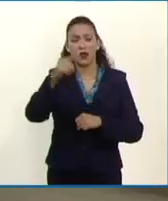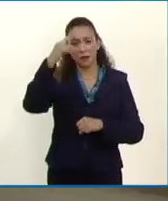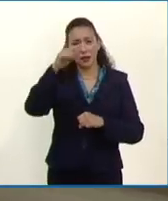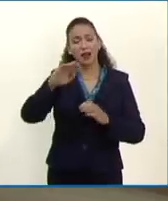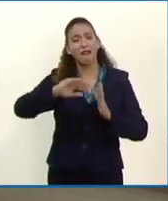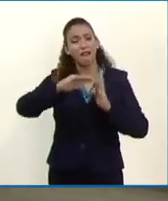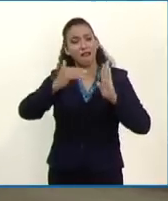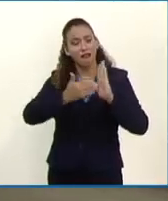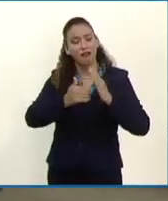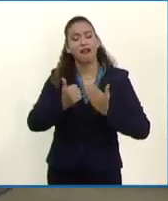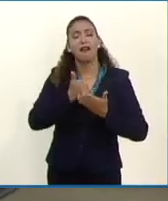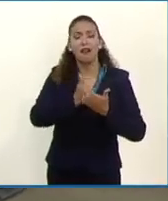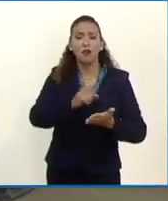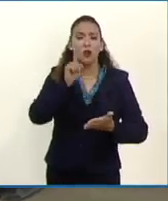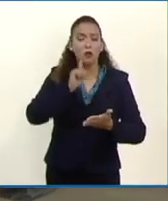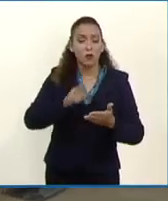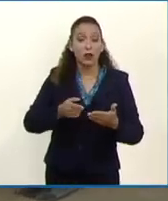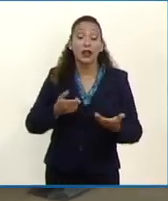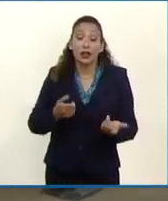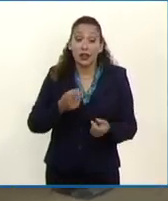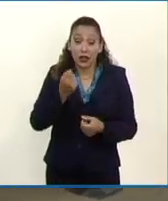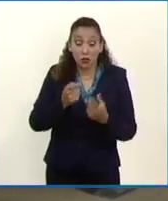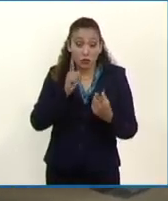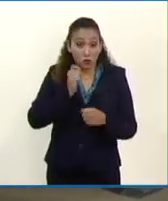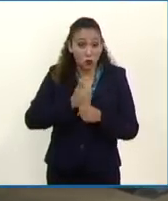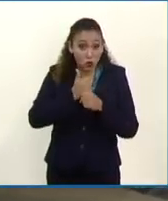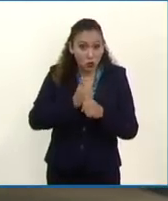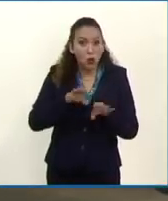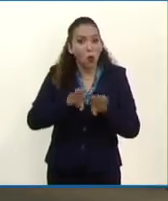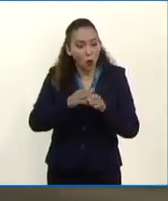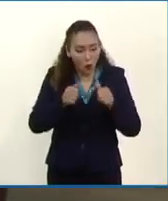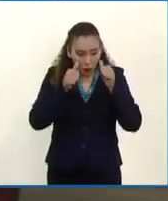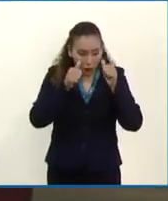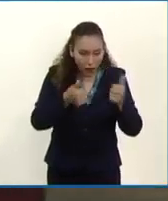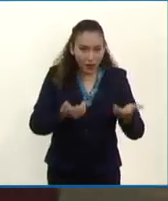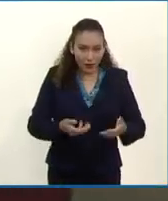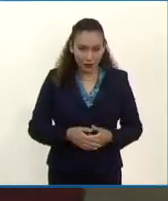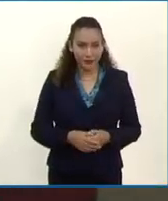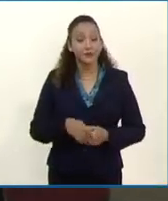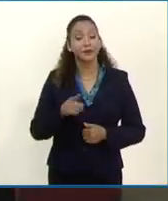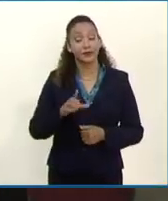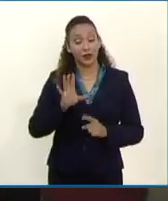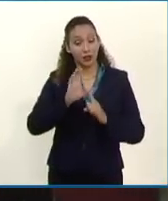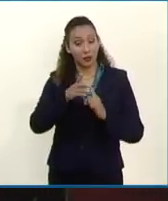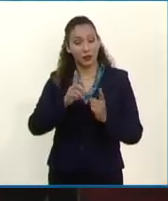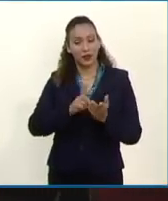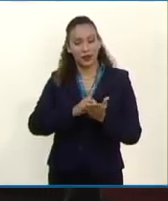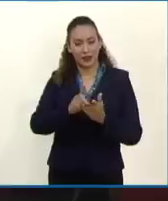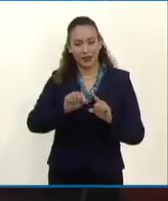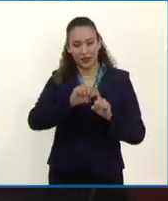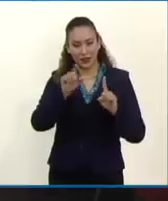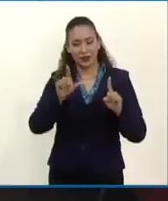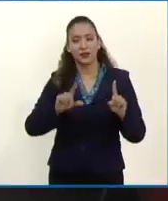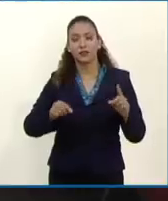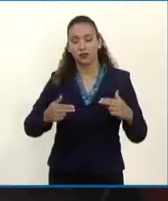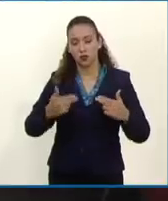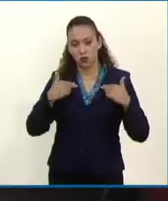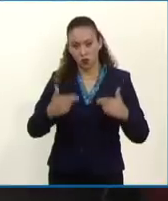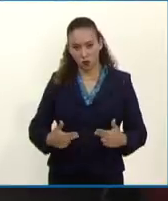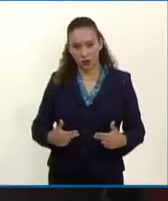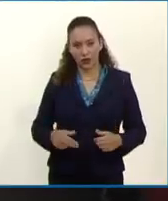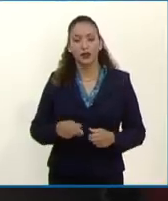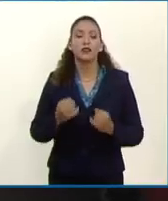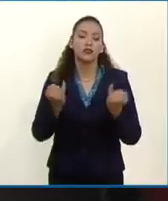garantizar acceso a la justicia a las víctimas, el director general de Derechos Humanos, Igualdad de Género y